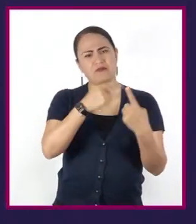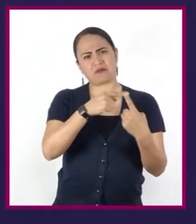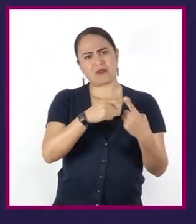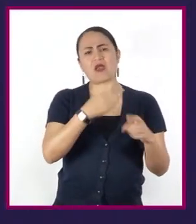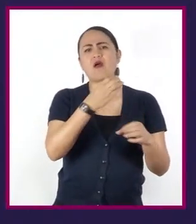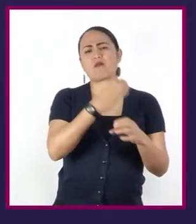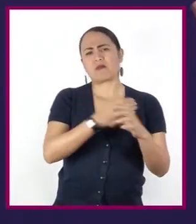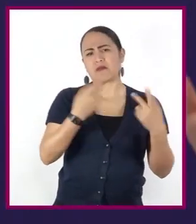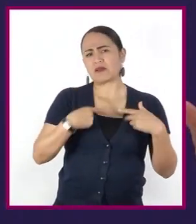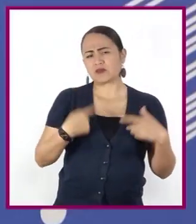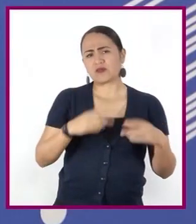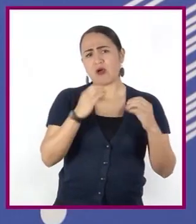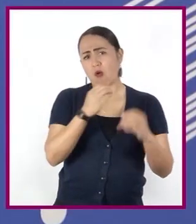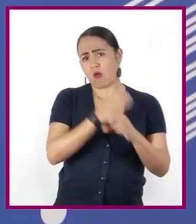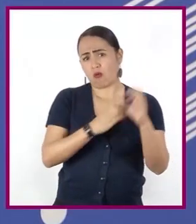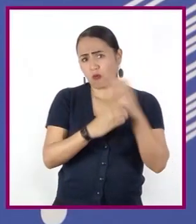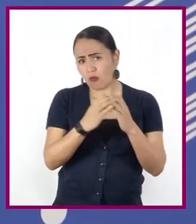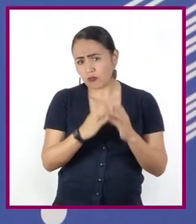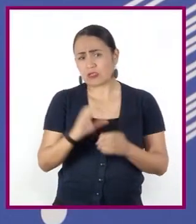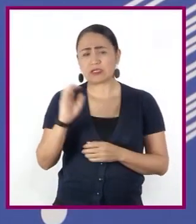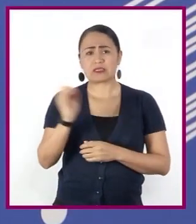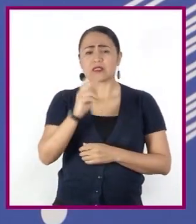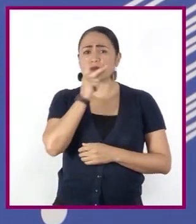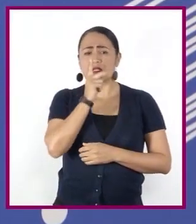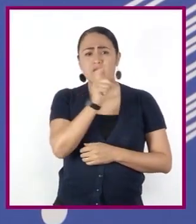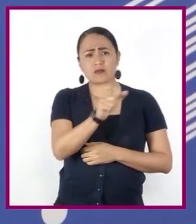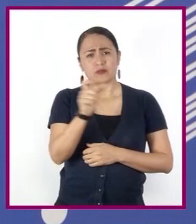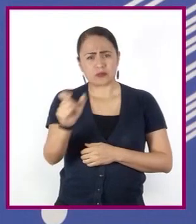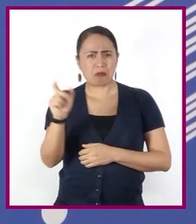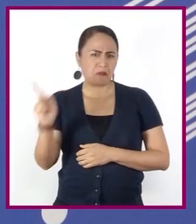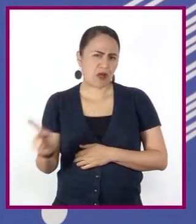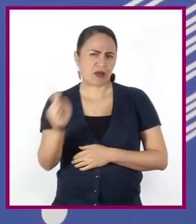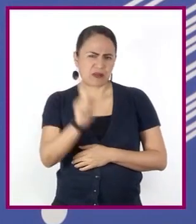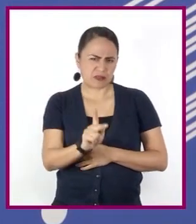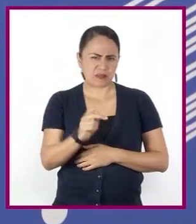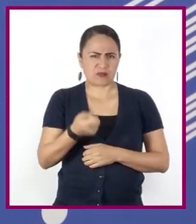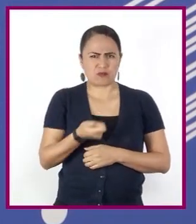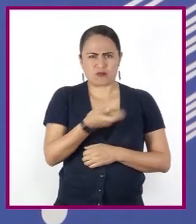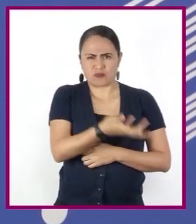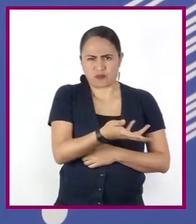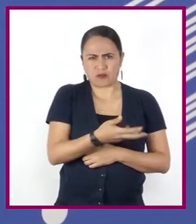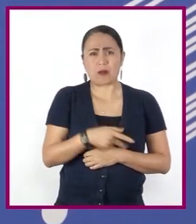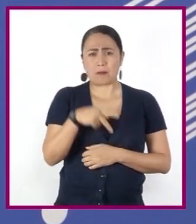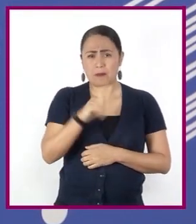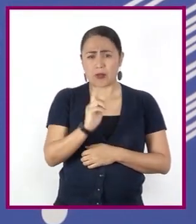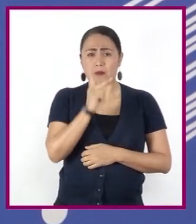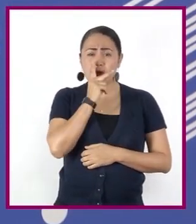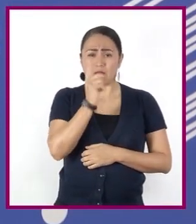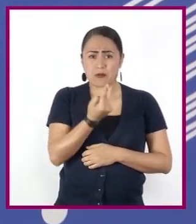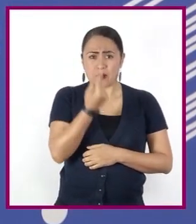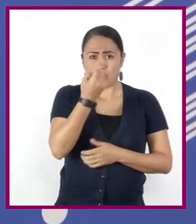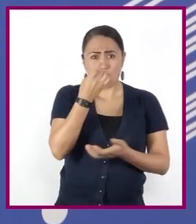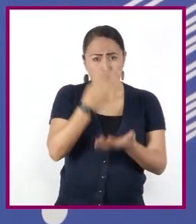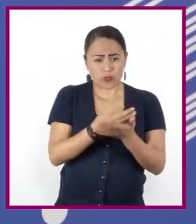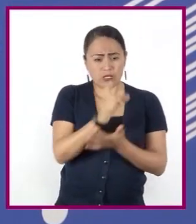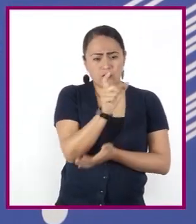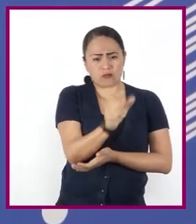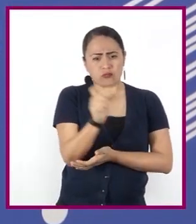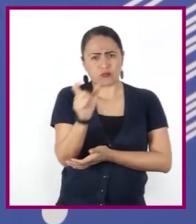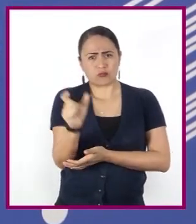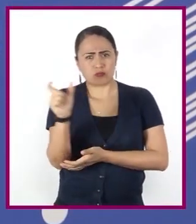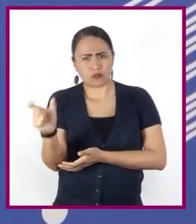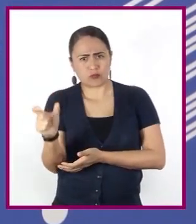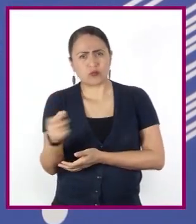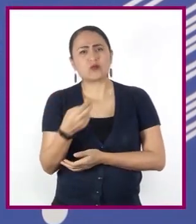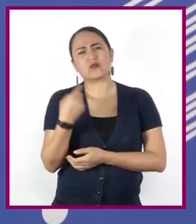frases adjetivas me imagino que cumplen una función similar, pero no son una sola palabra, sino varias. Y ya dijo